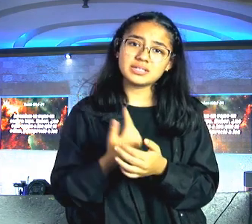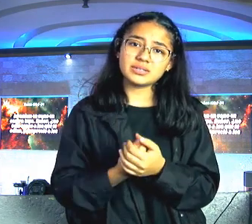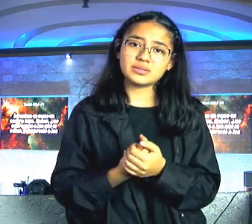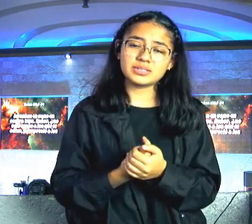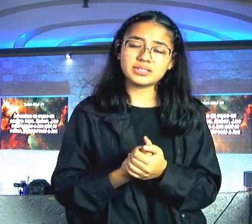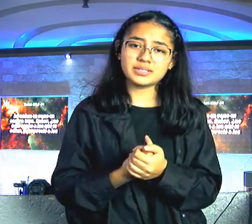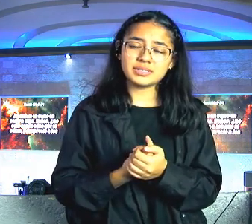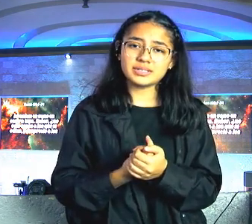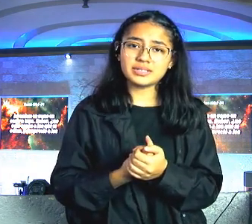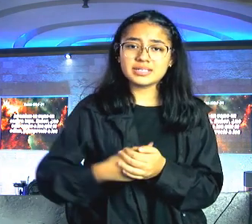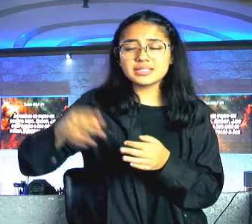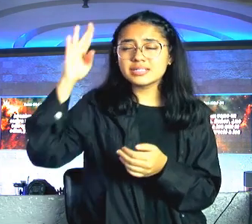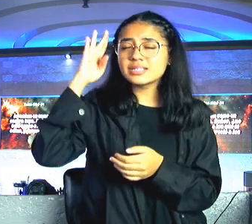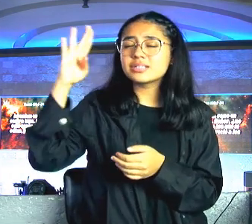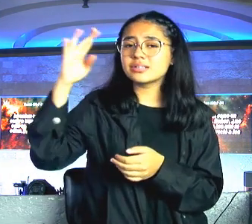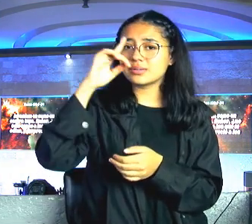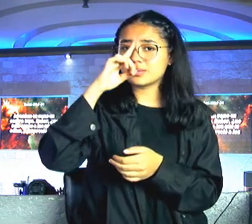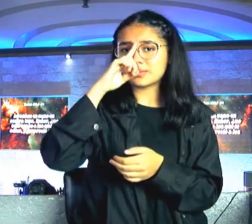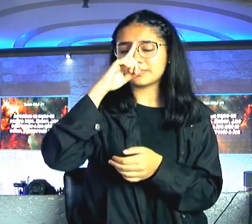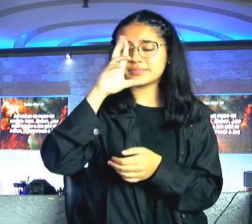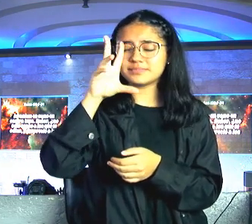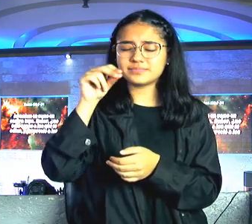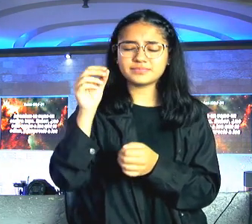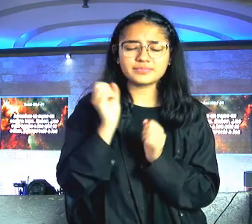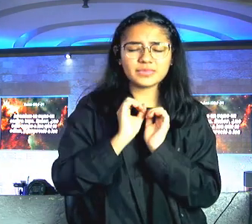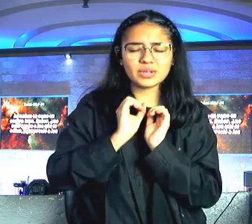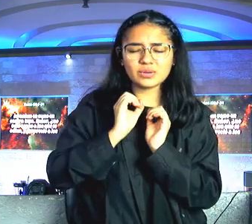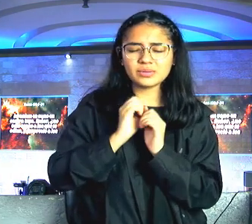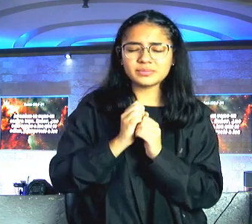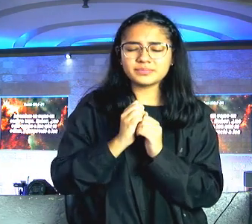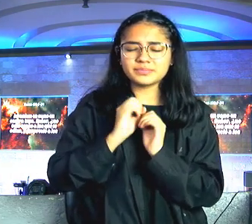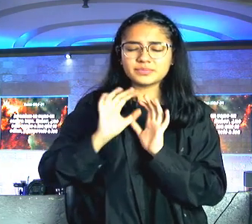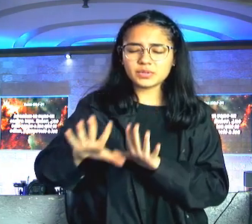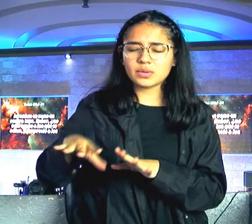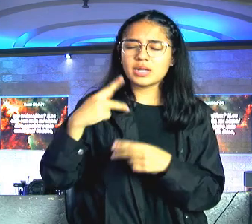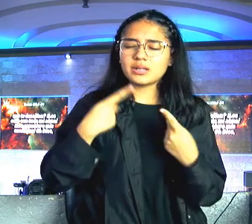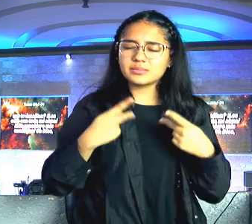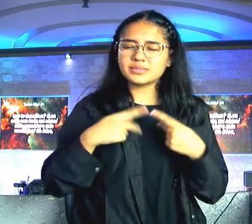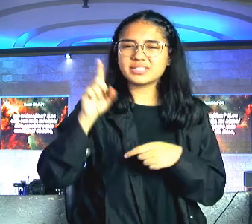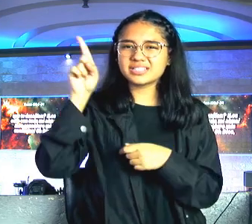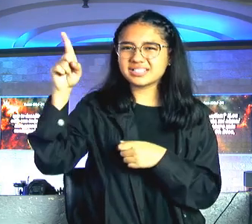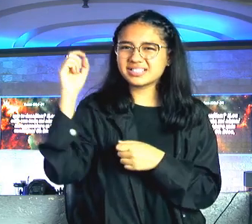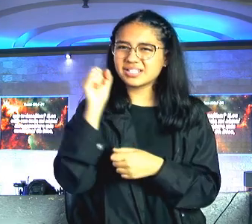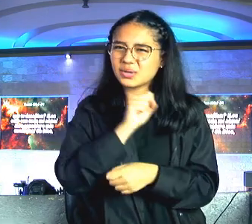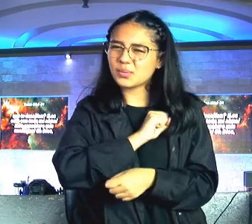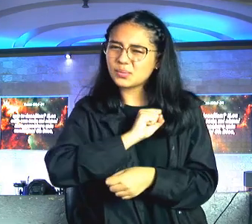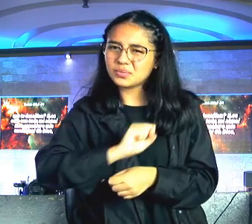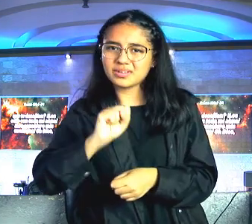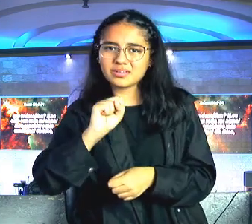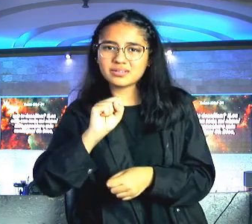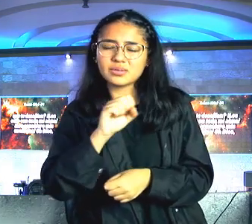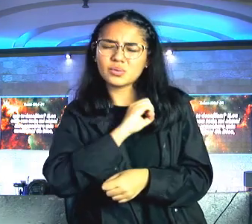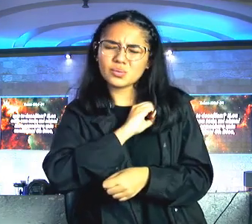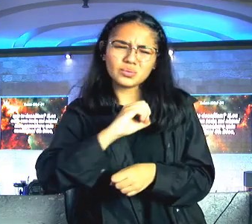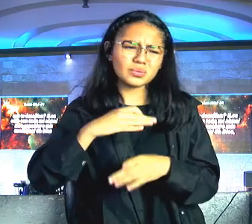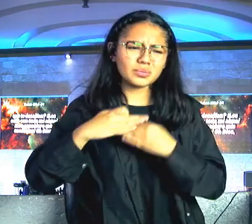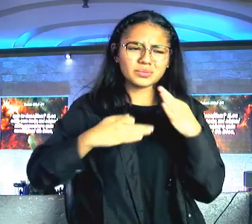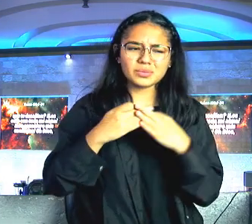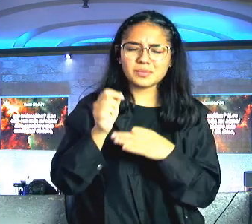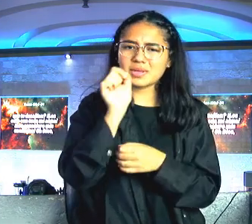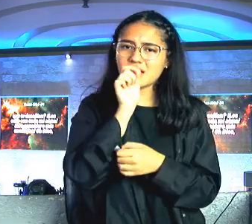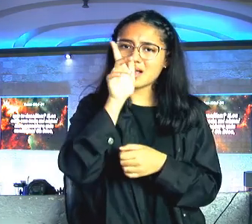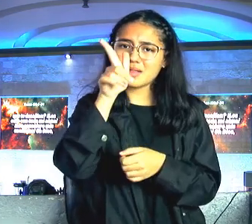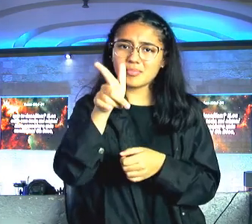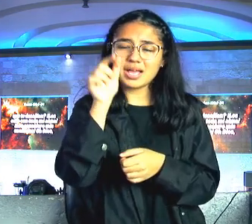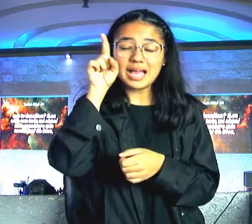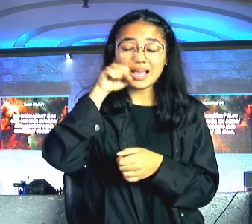tuya. Señor, ¿no odio acaso a los que te odian y desprecio a los que te desafían? Los odio con toda mi alma, los considero